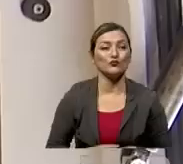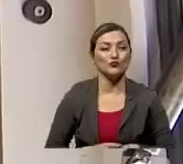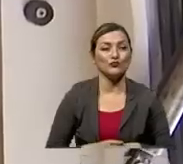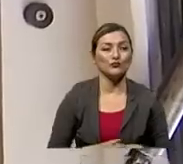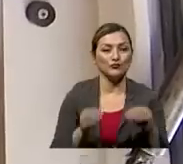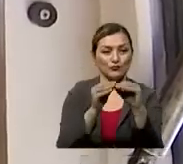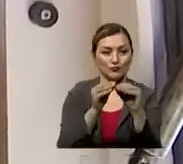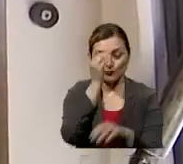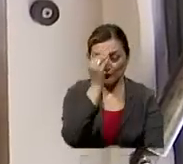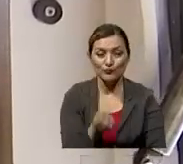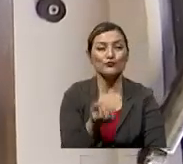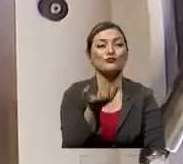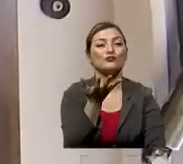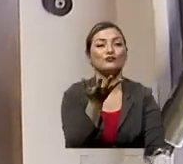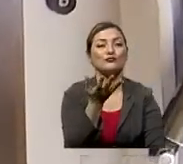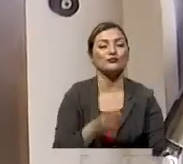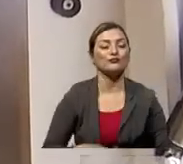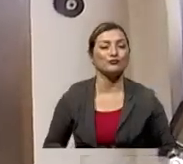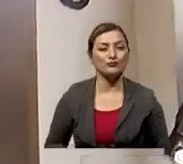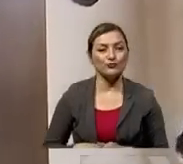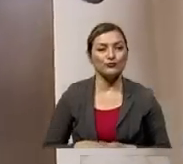compañeras, ustedes con más amigos. Buenos días.